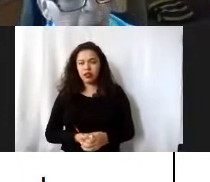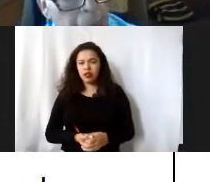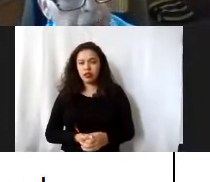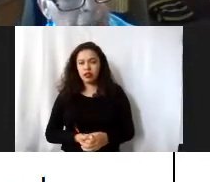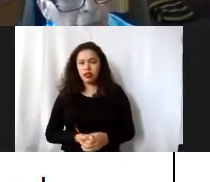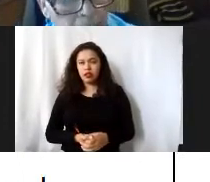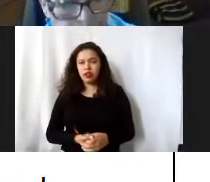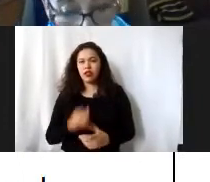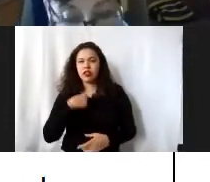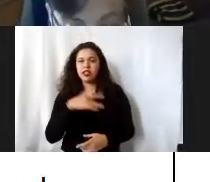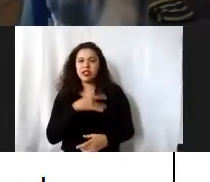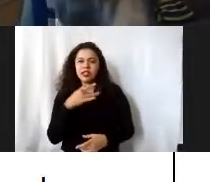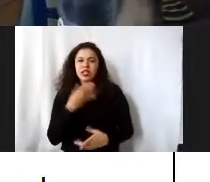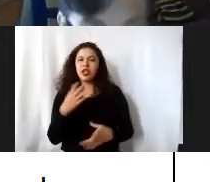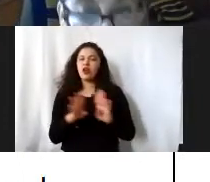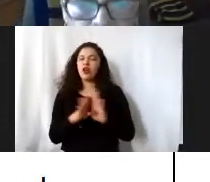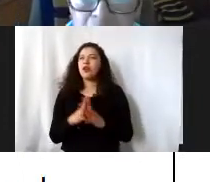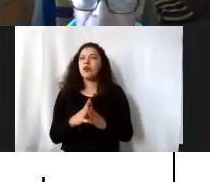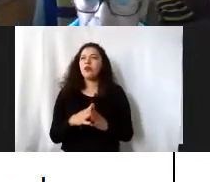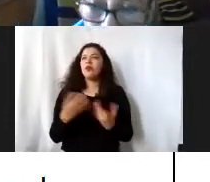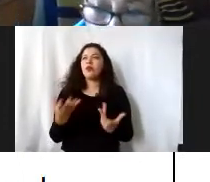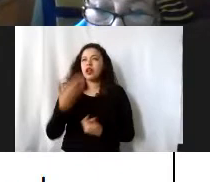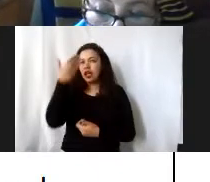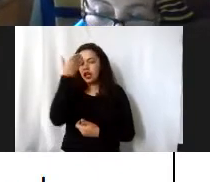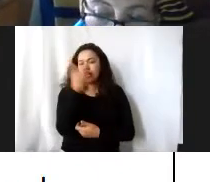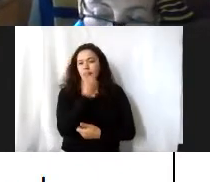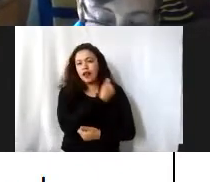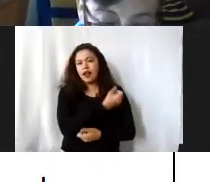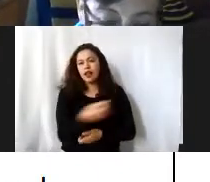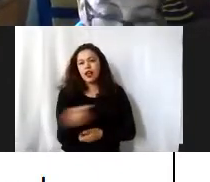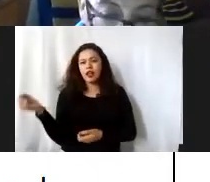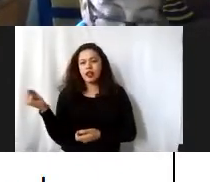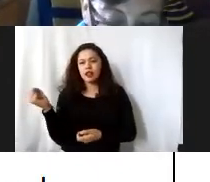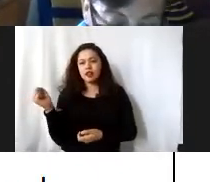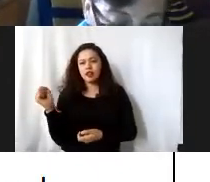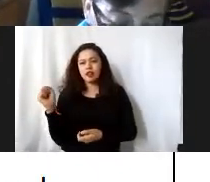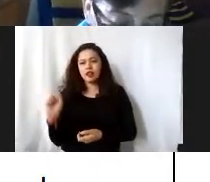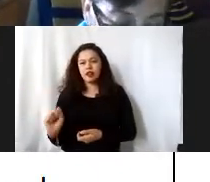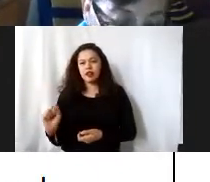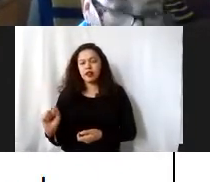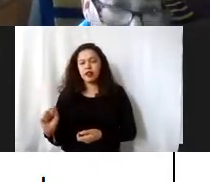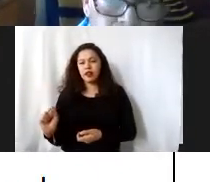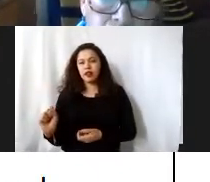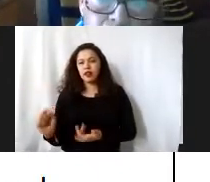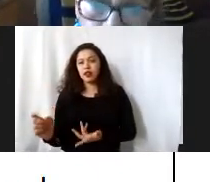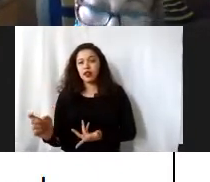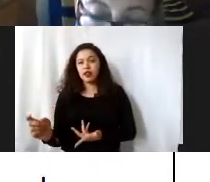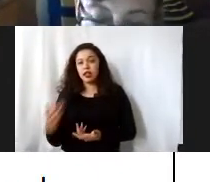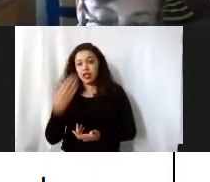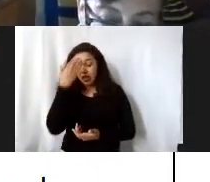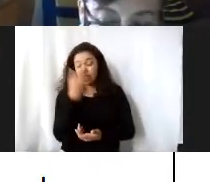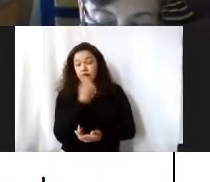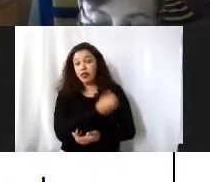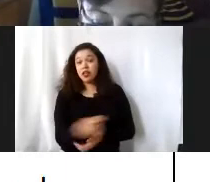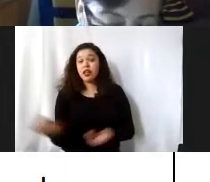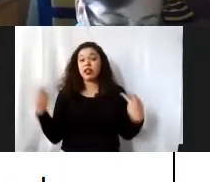entra pues la habilidad, ¿verdad? La habilidad, la capacidad del trabajador